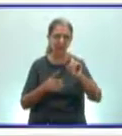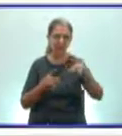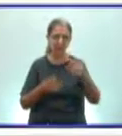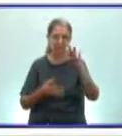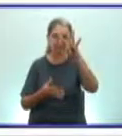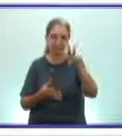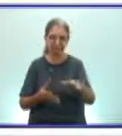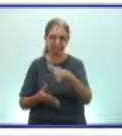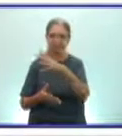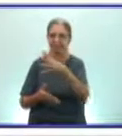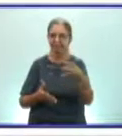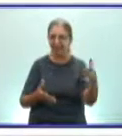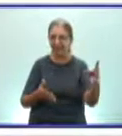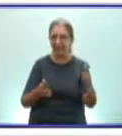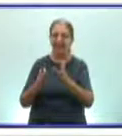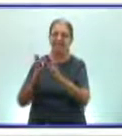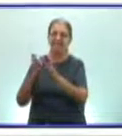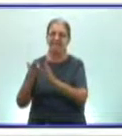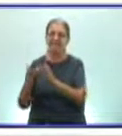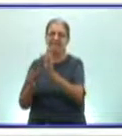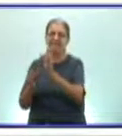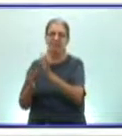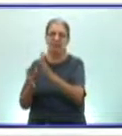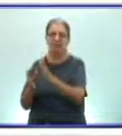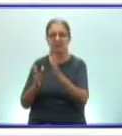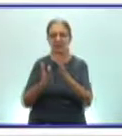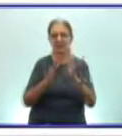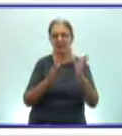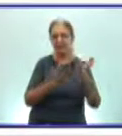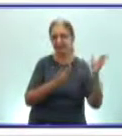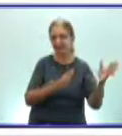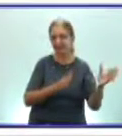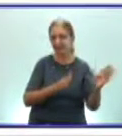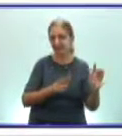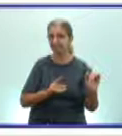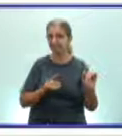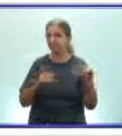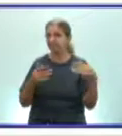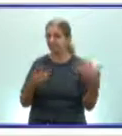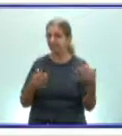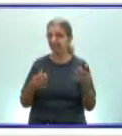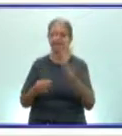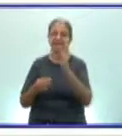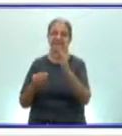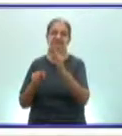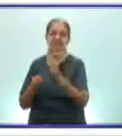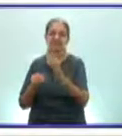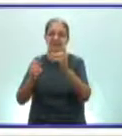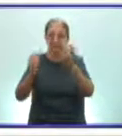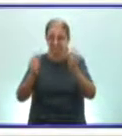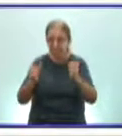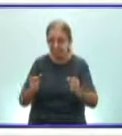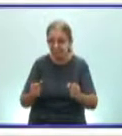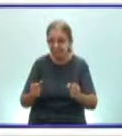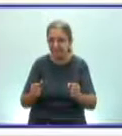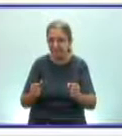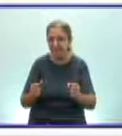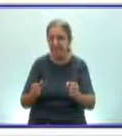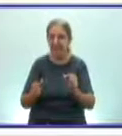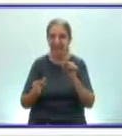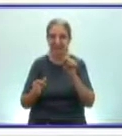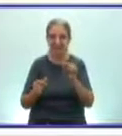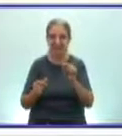tabla de distribución de frecuencia, donde en la frecuencia absoluta colocan la cantidad